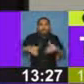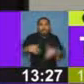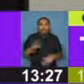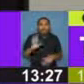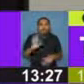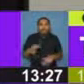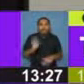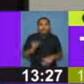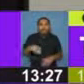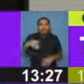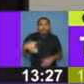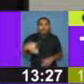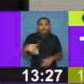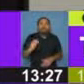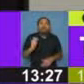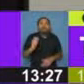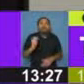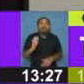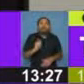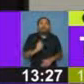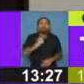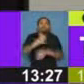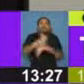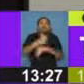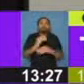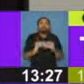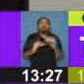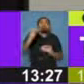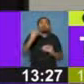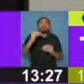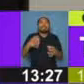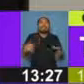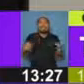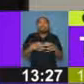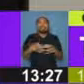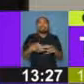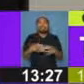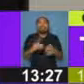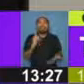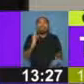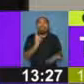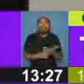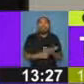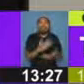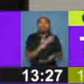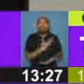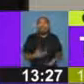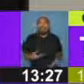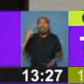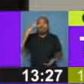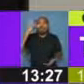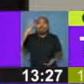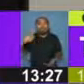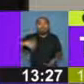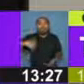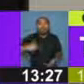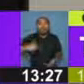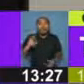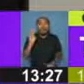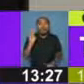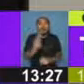conducir Y qué equipo y qué grupo humano va a conducir los destinos de la República Argentina cuidado